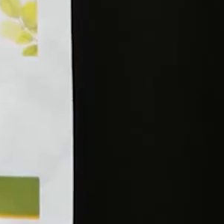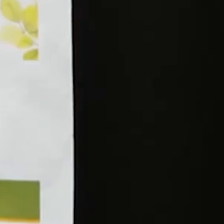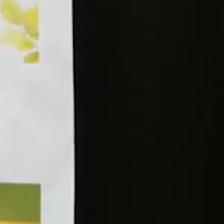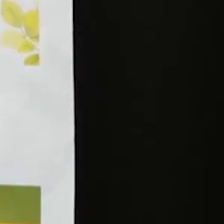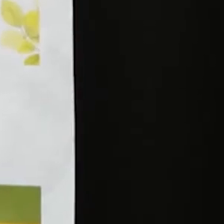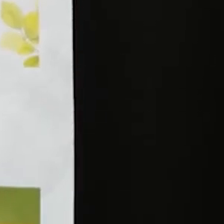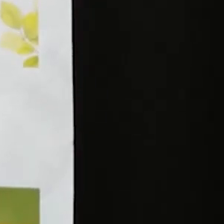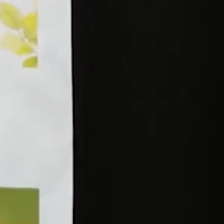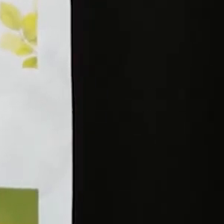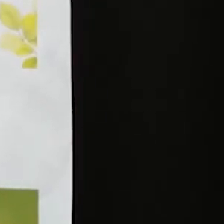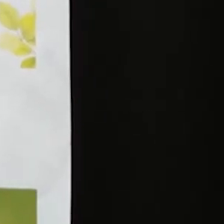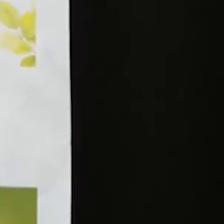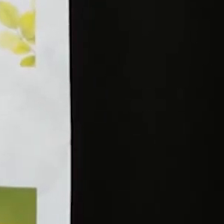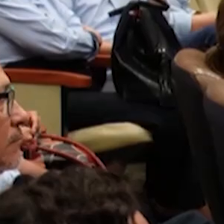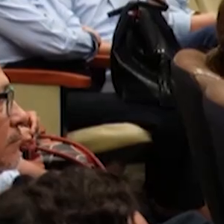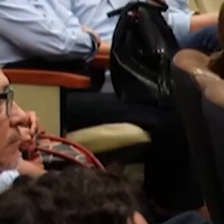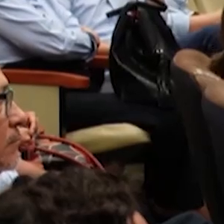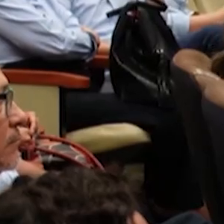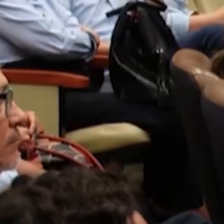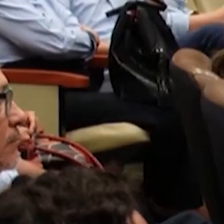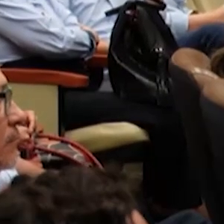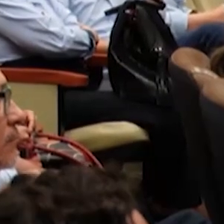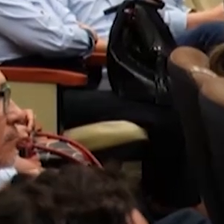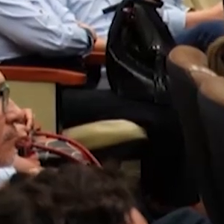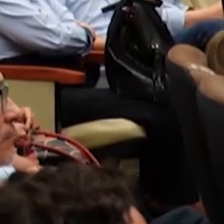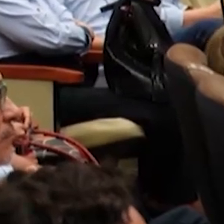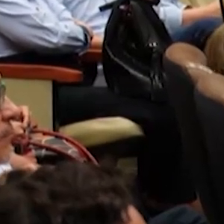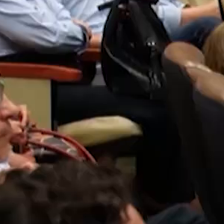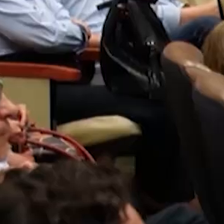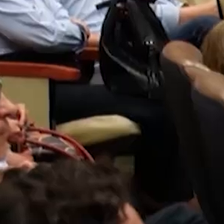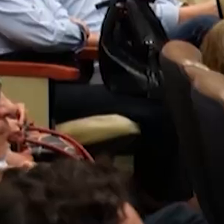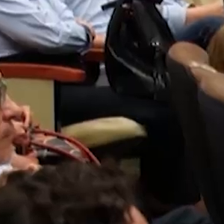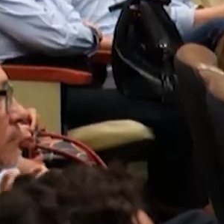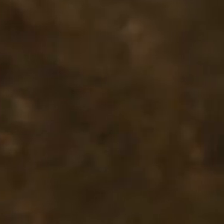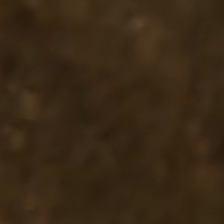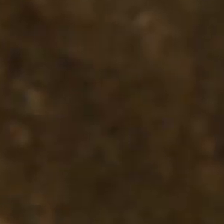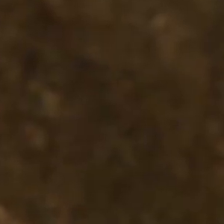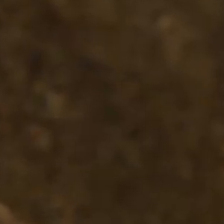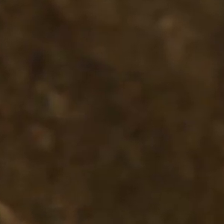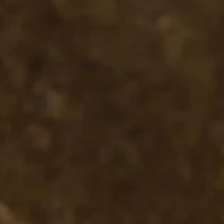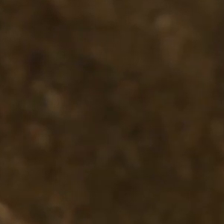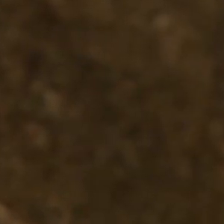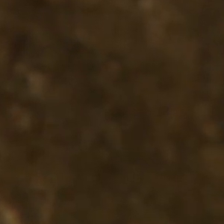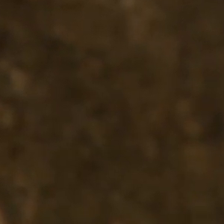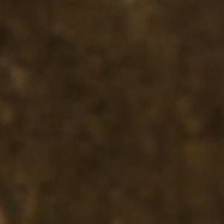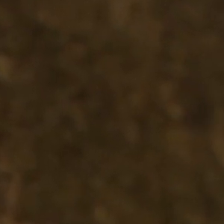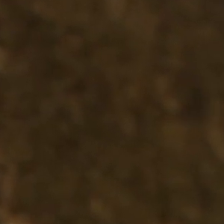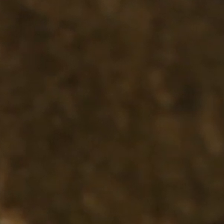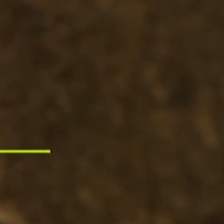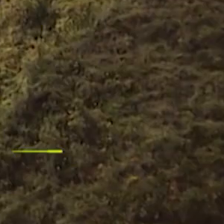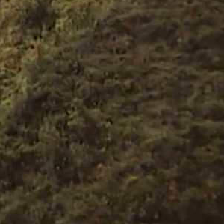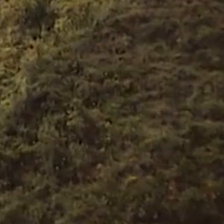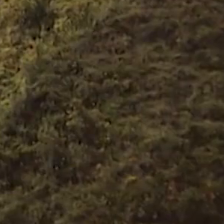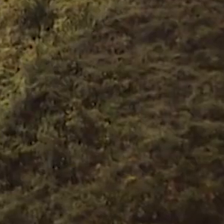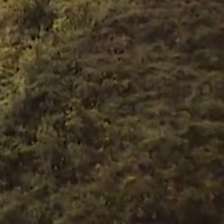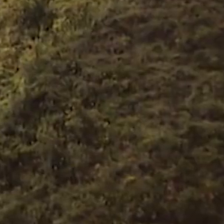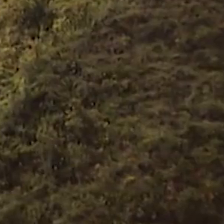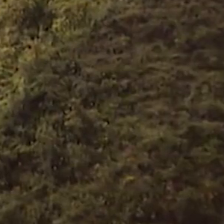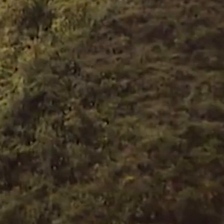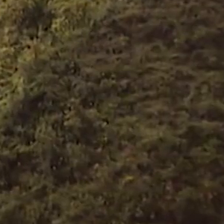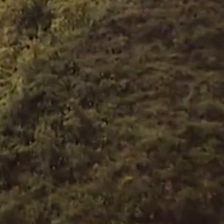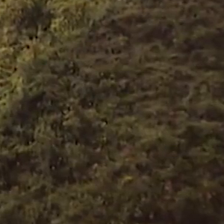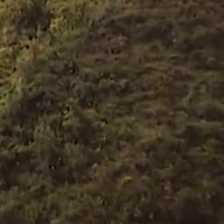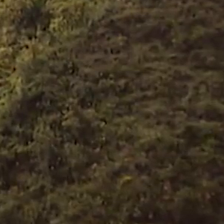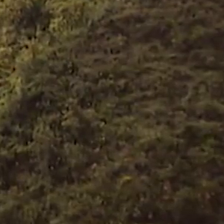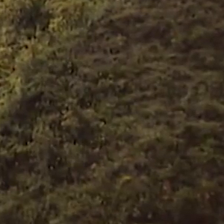ley 235 del 2023, no se aplicarían medidas de conservación y manejo para 12 especies amenazadas. No se podría